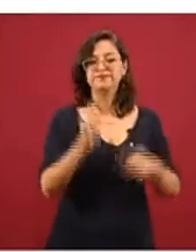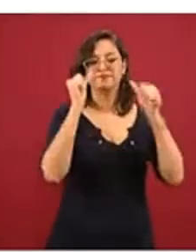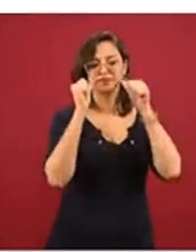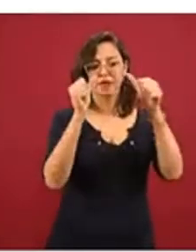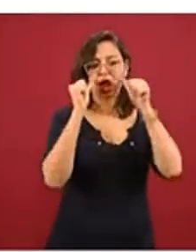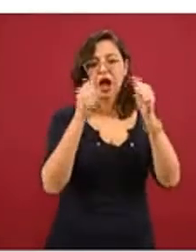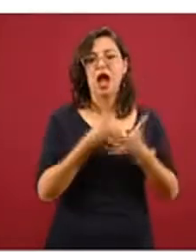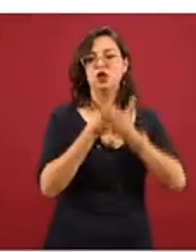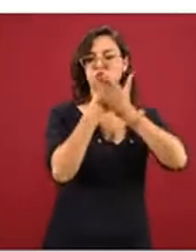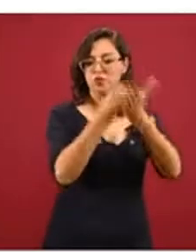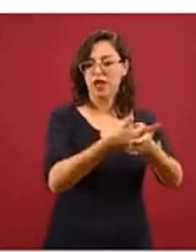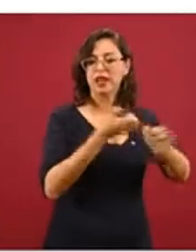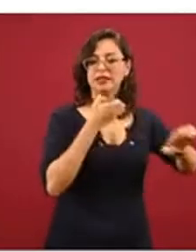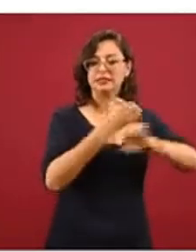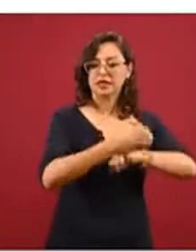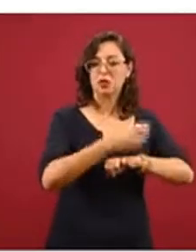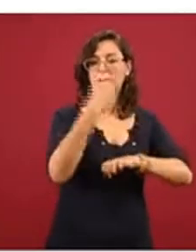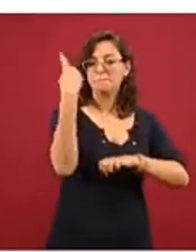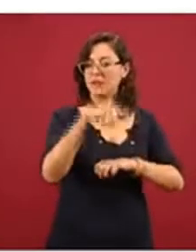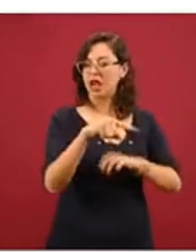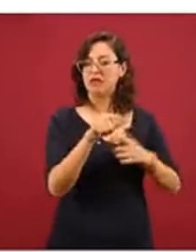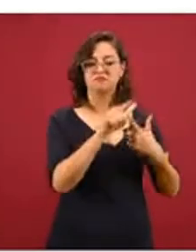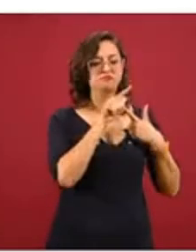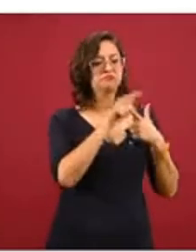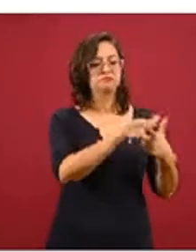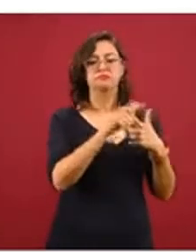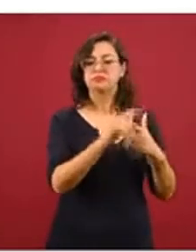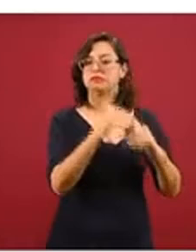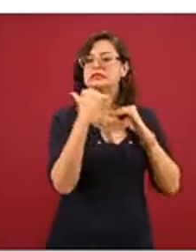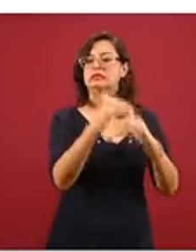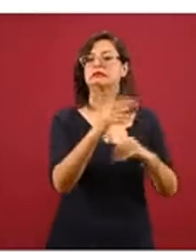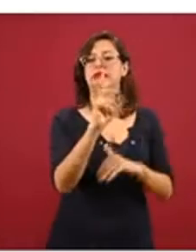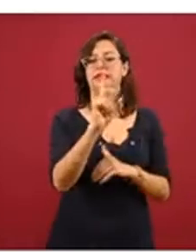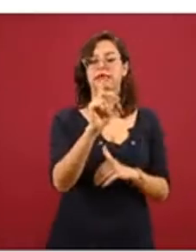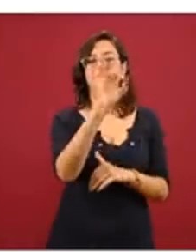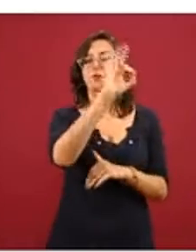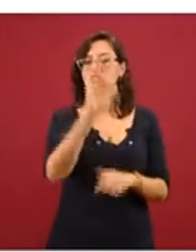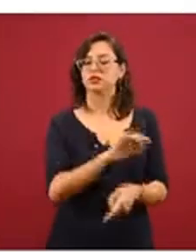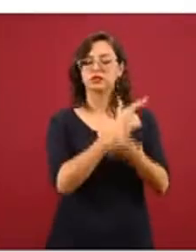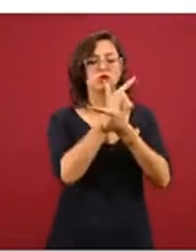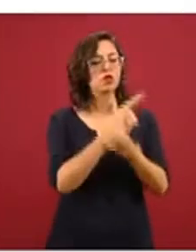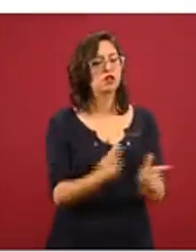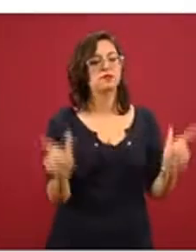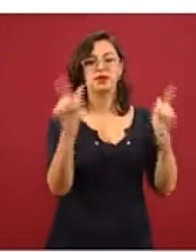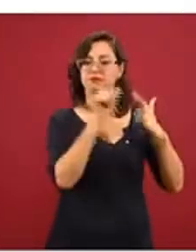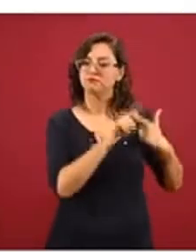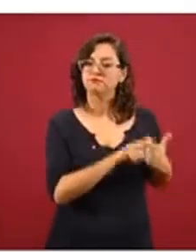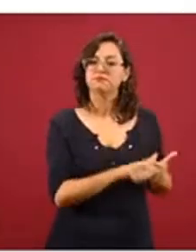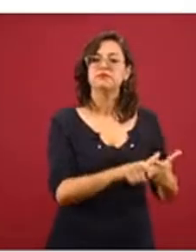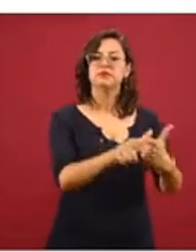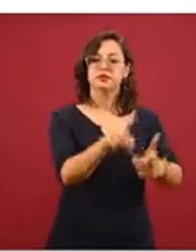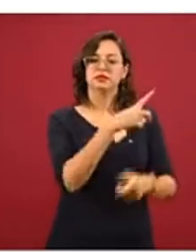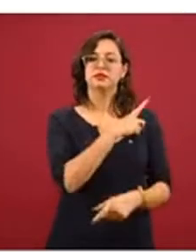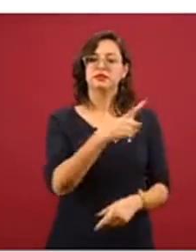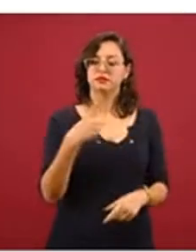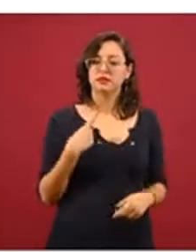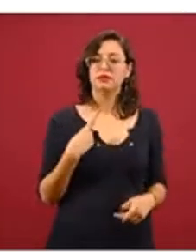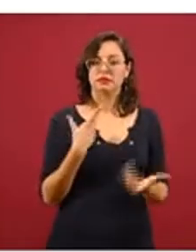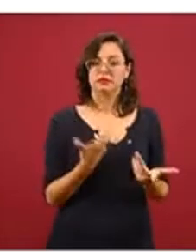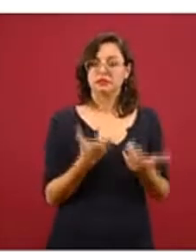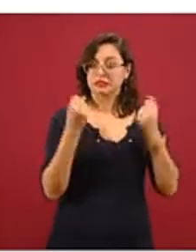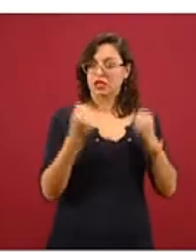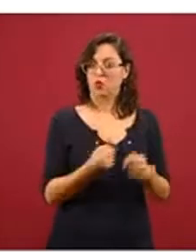trabajando con el Estado para que mantenga lo más cercano su porcentaje de disponibilidad a este margen de